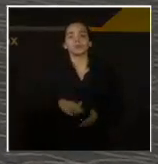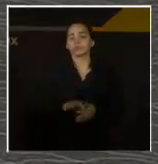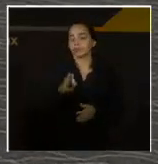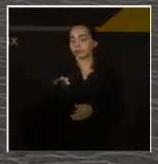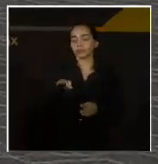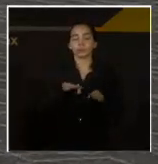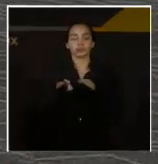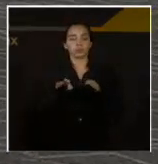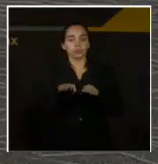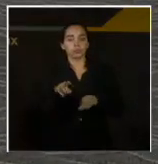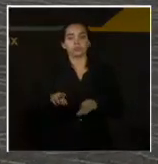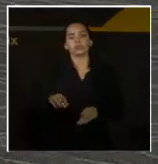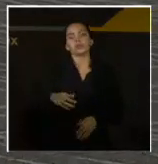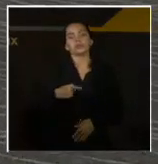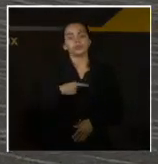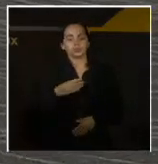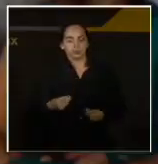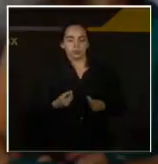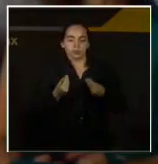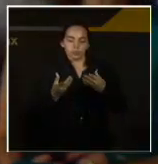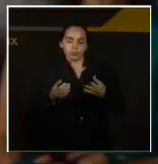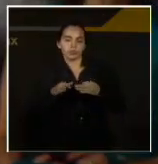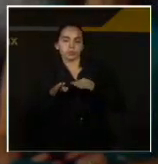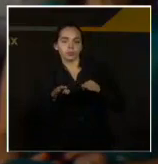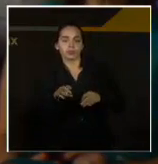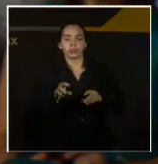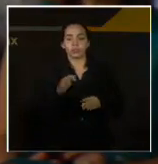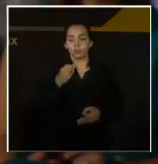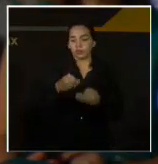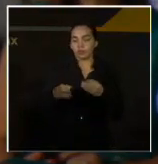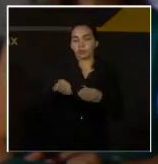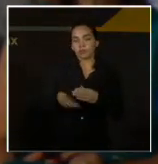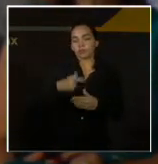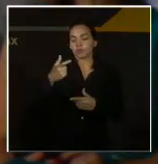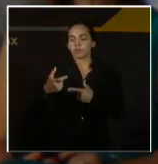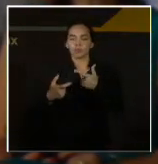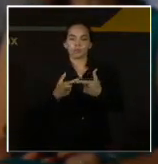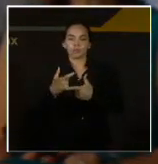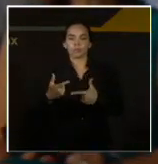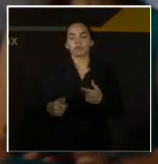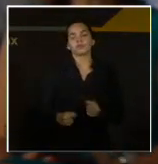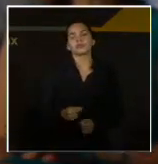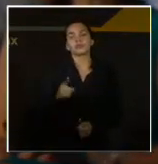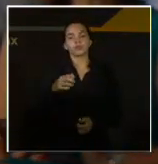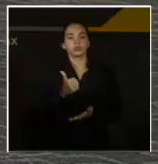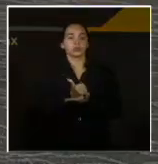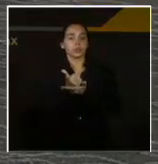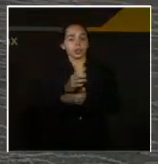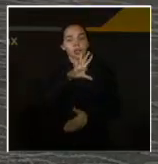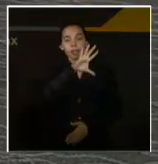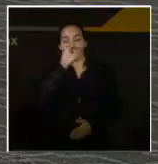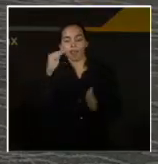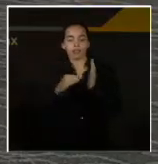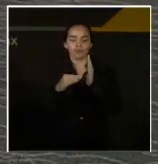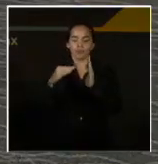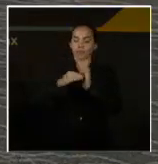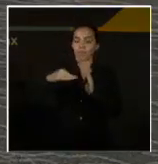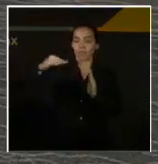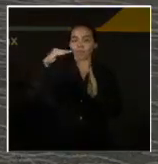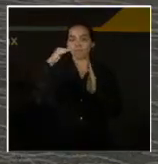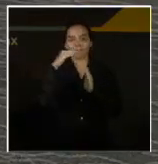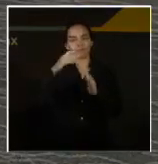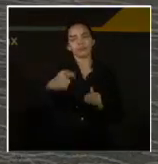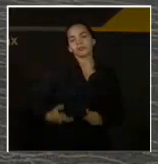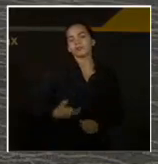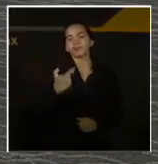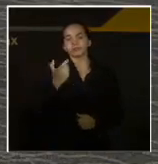empresarios, para los emprendedores, vamos a hacer un fondo de apoyo al factoraje de 500 millones de pesos para que